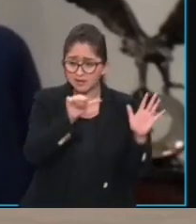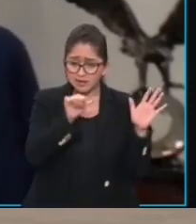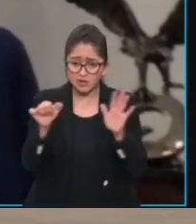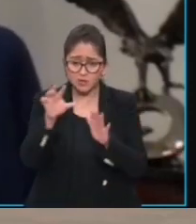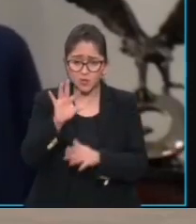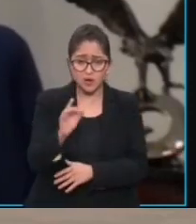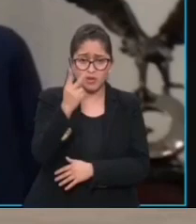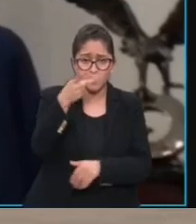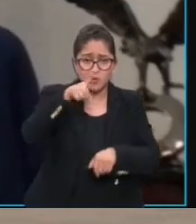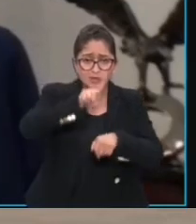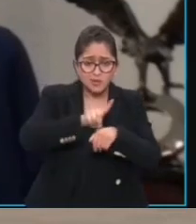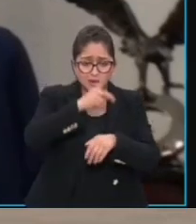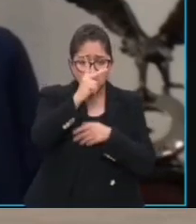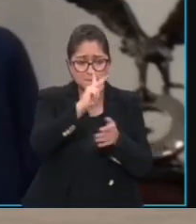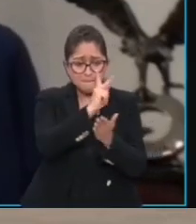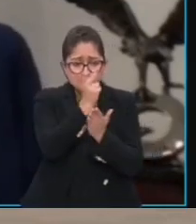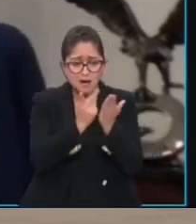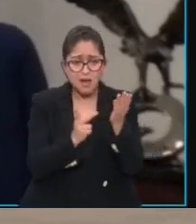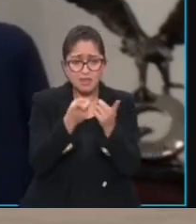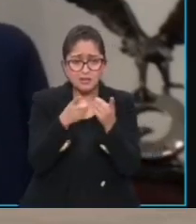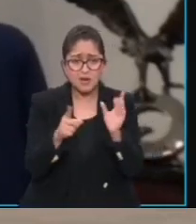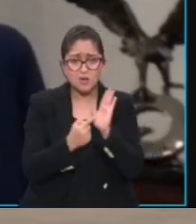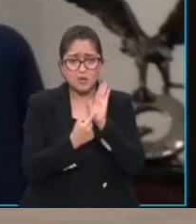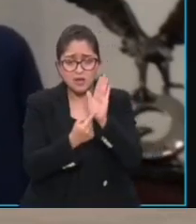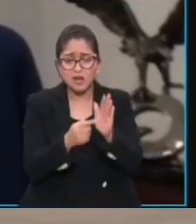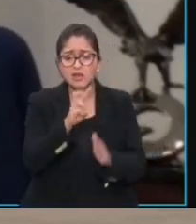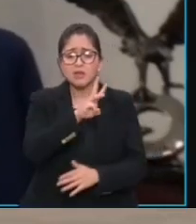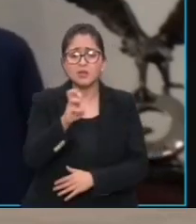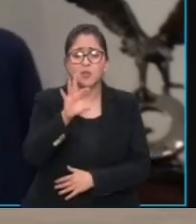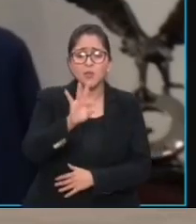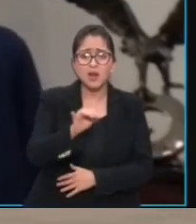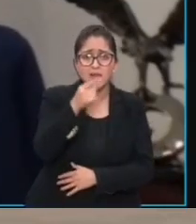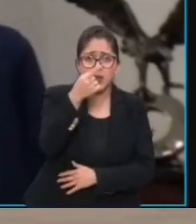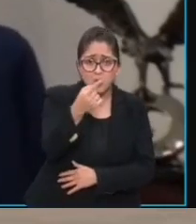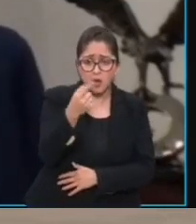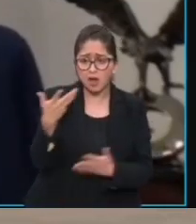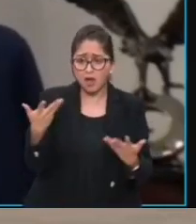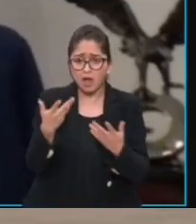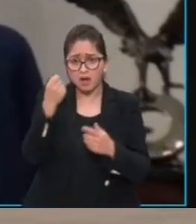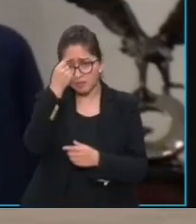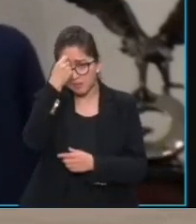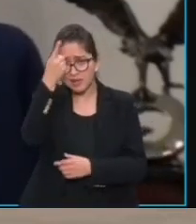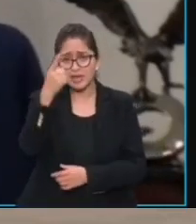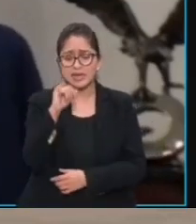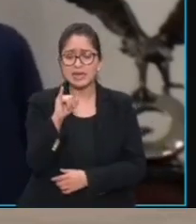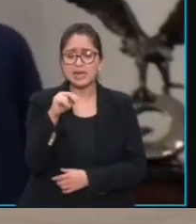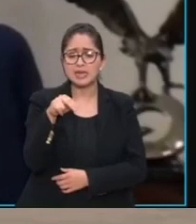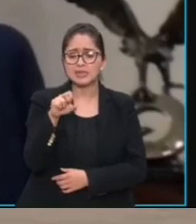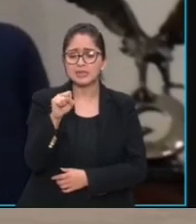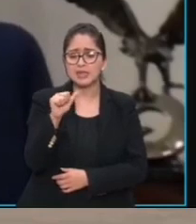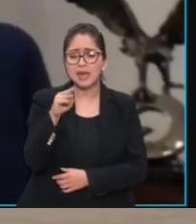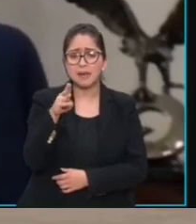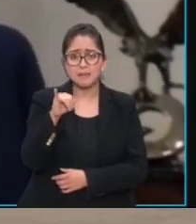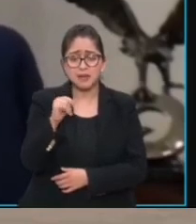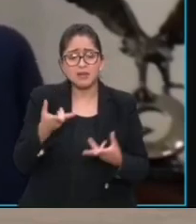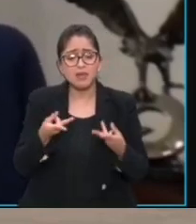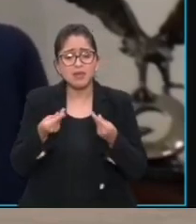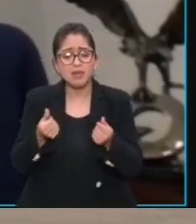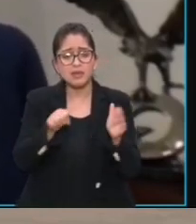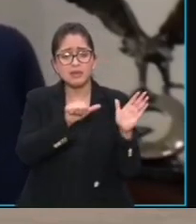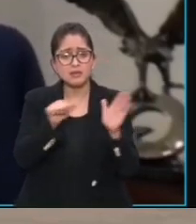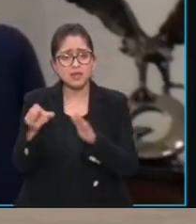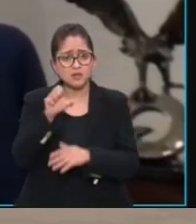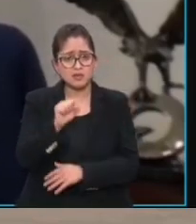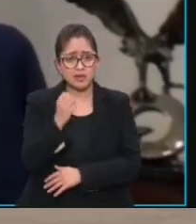642 días presentaron el Plan de Desarrollo, 341 se creó el INSABI y han gastado 664